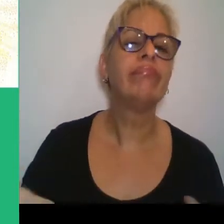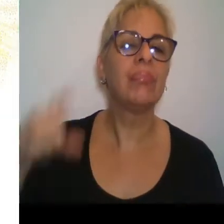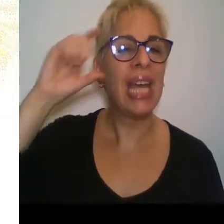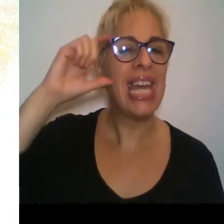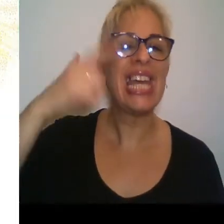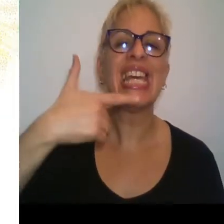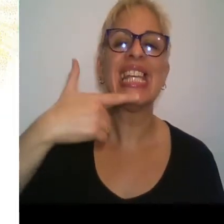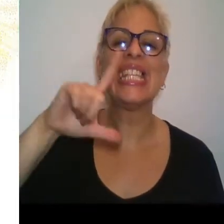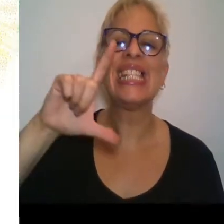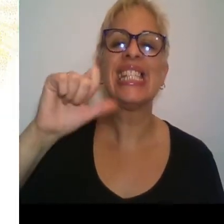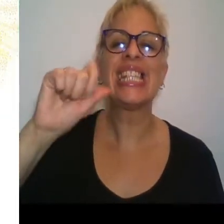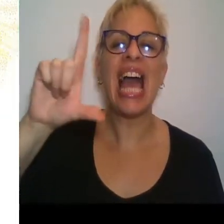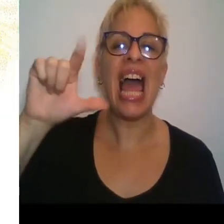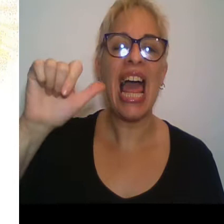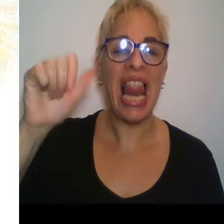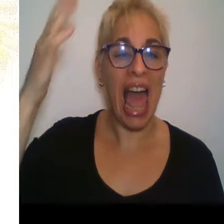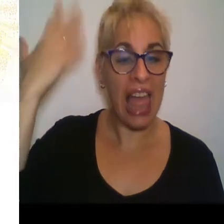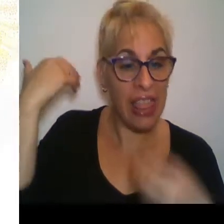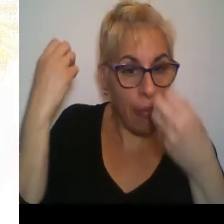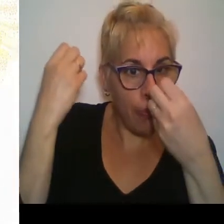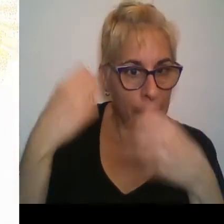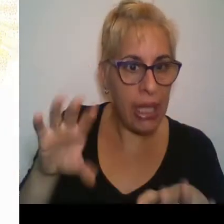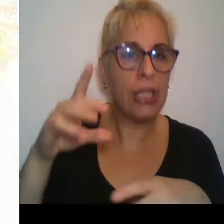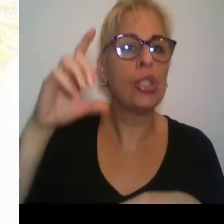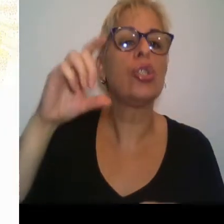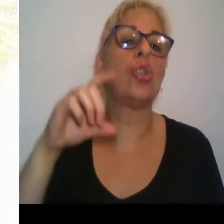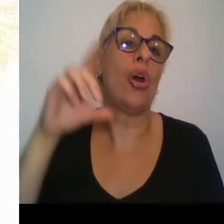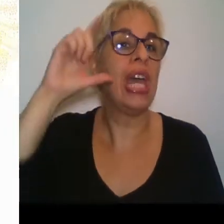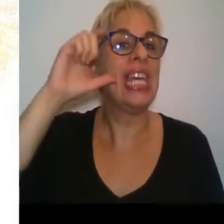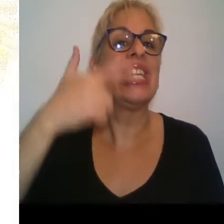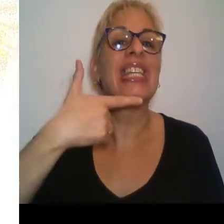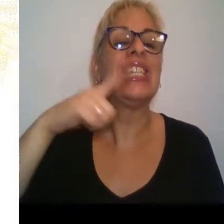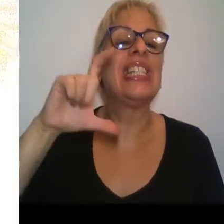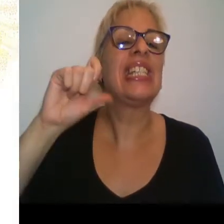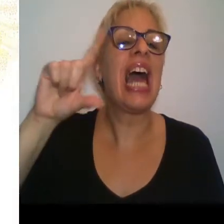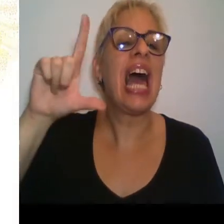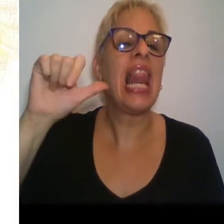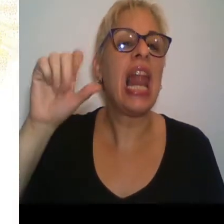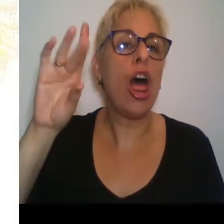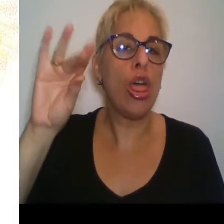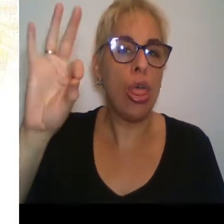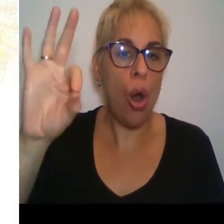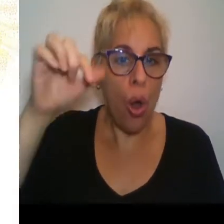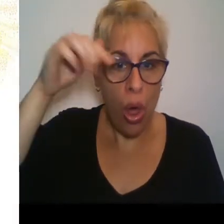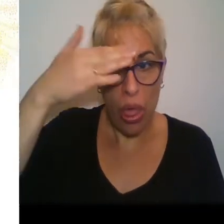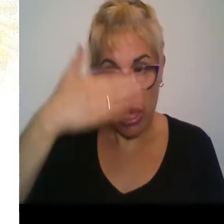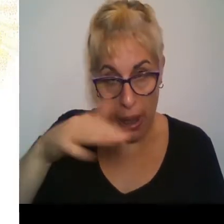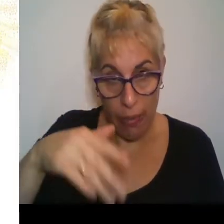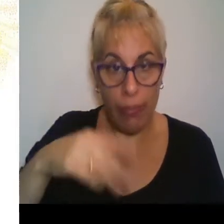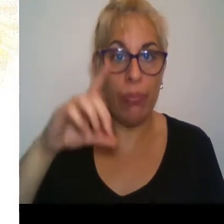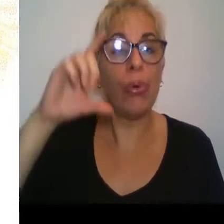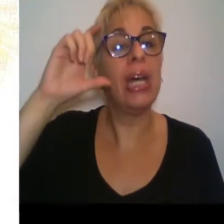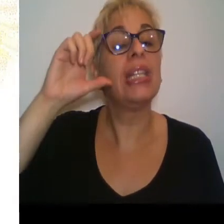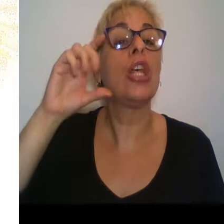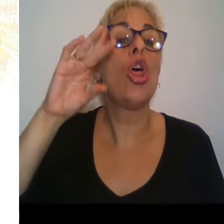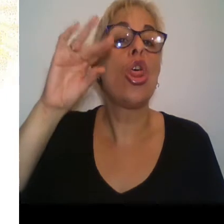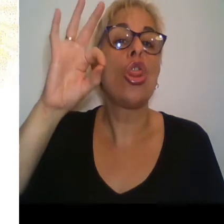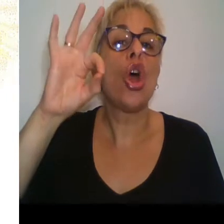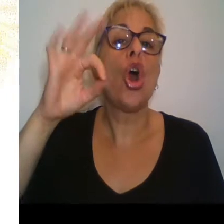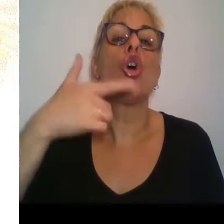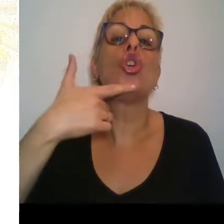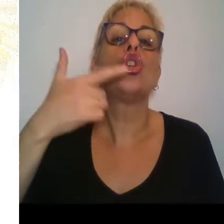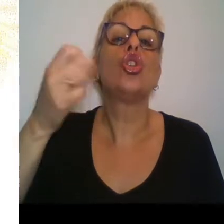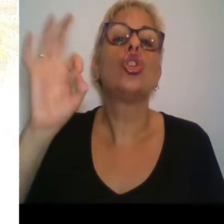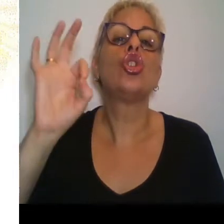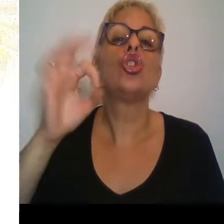escalas. Habíamos comenzado por la escala de Do y luego seguimos por la escala de Do sostenido. Con la escala